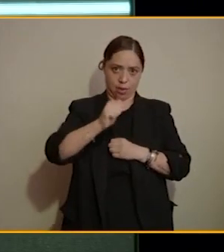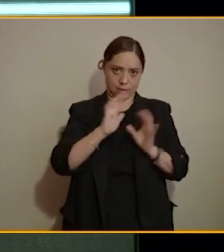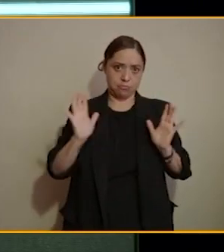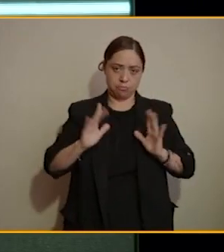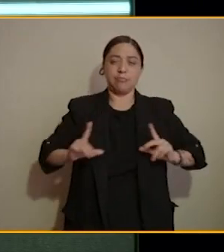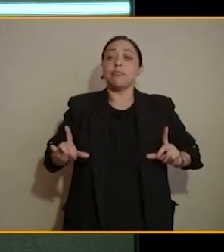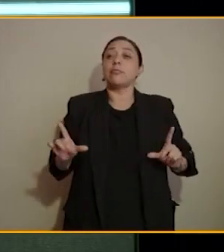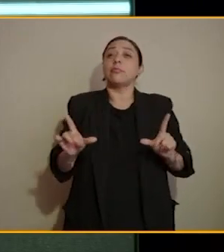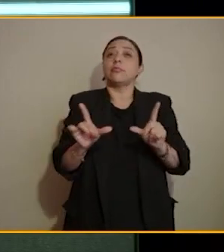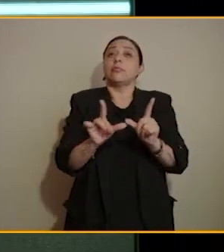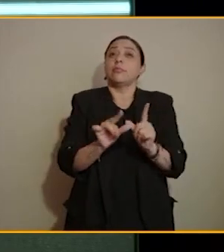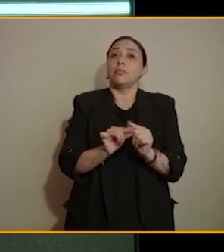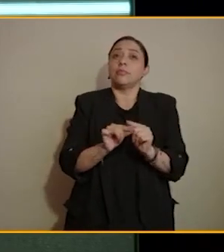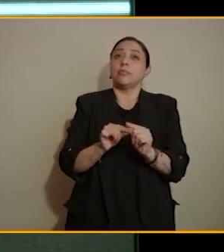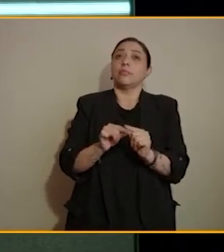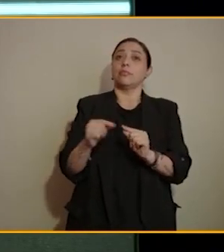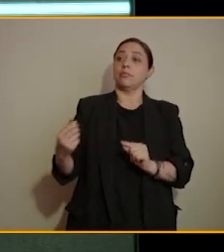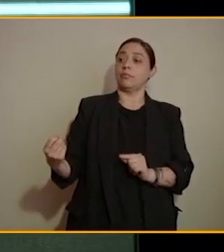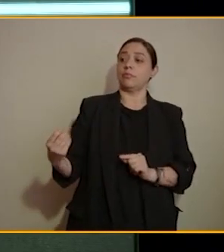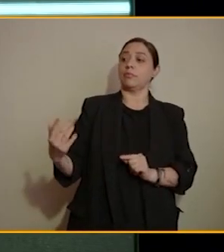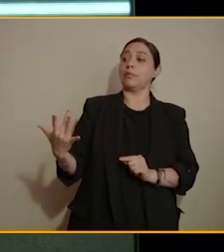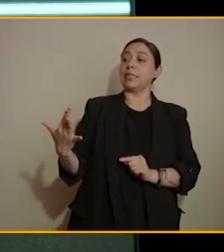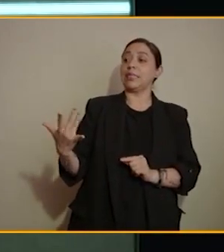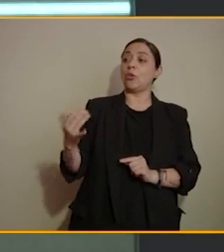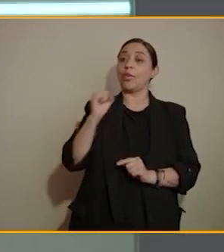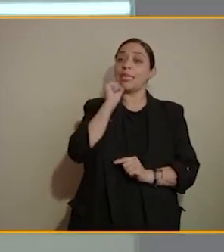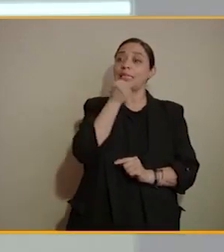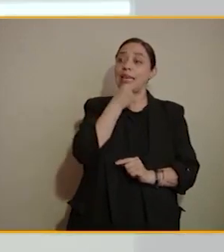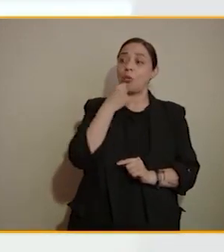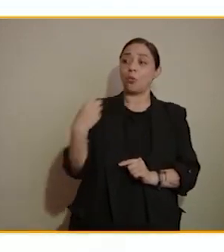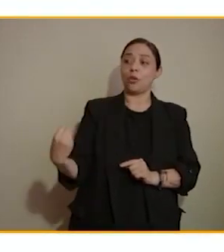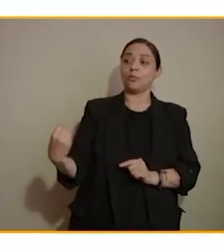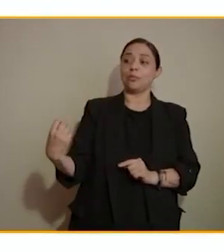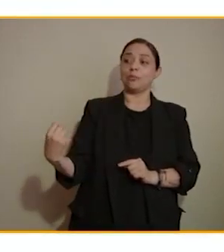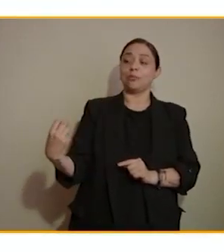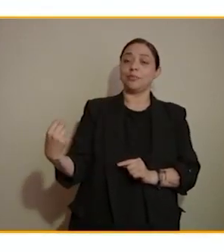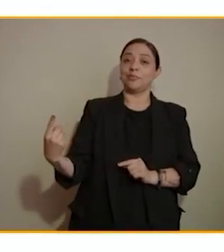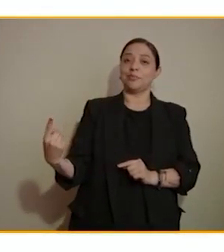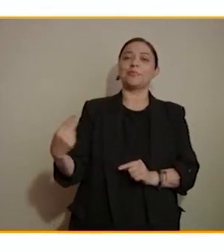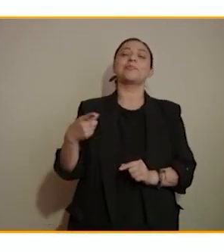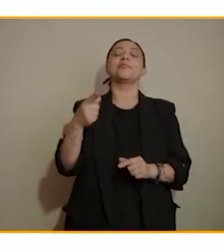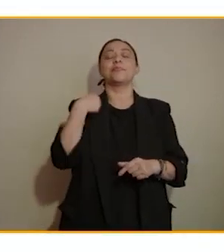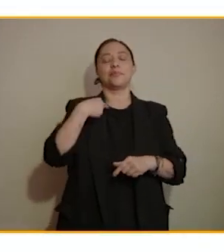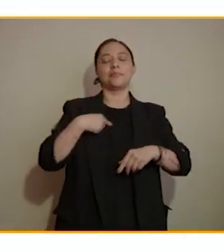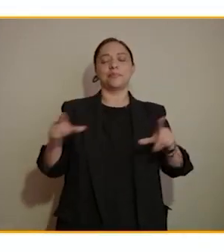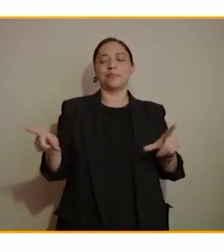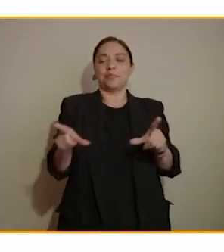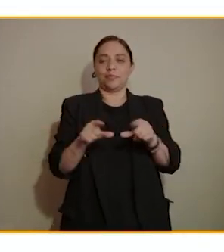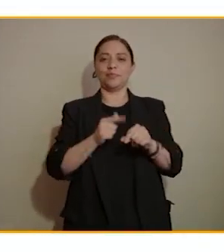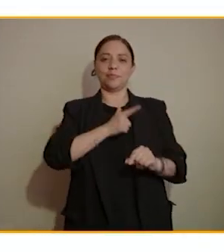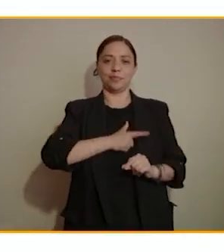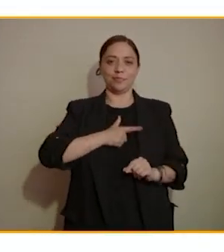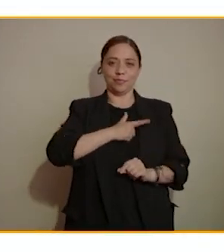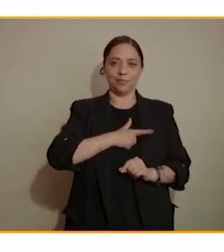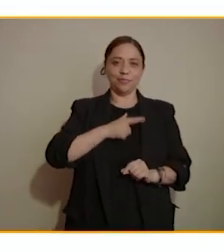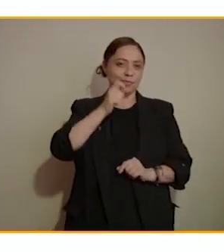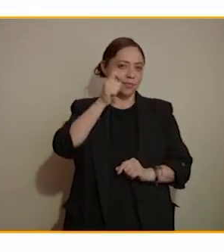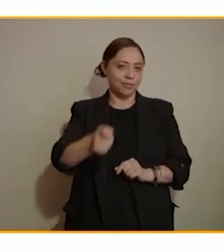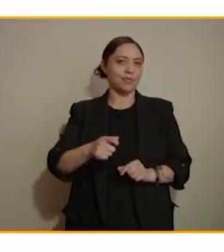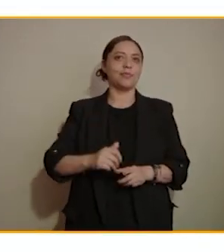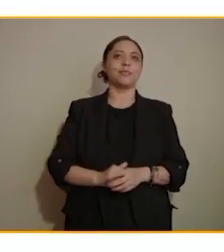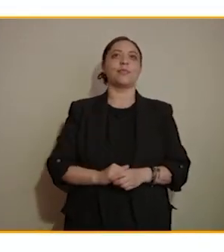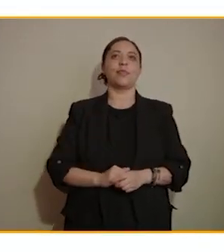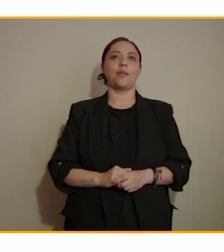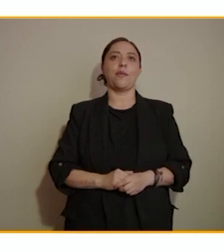finalizar, porque el contador dice que tenemos solo 50 segundos, me gustaría concluir con